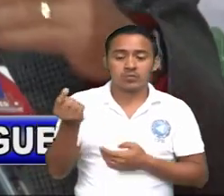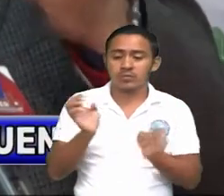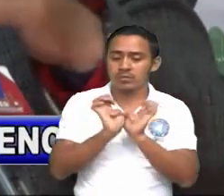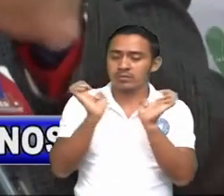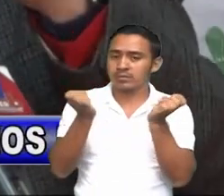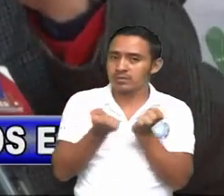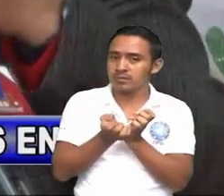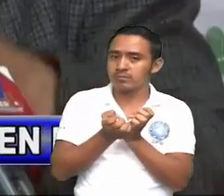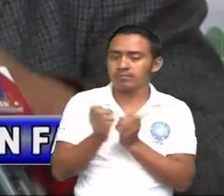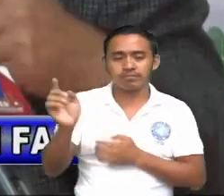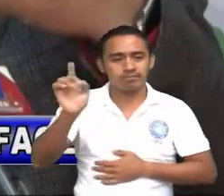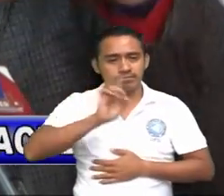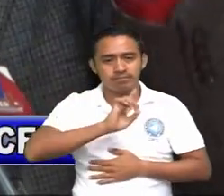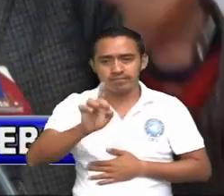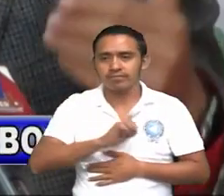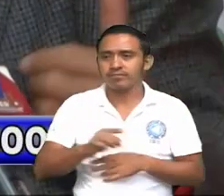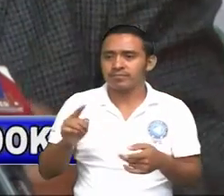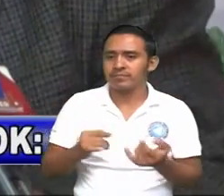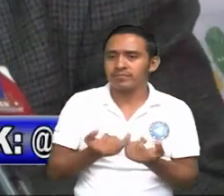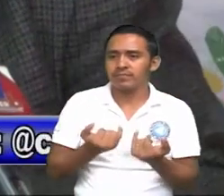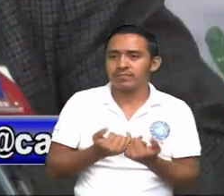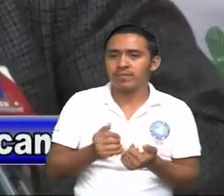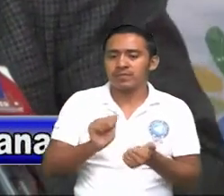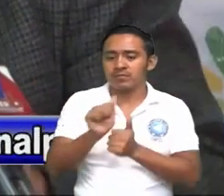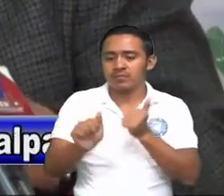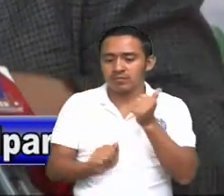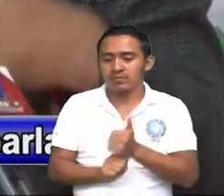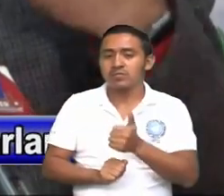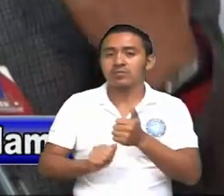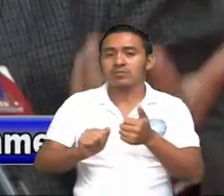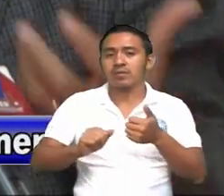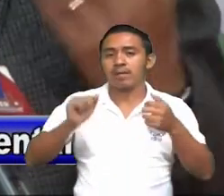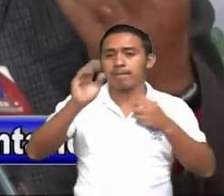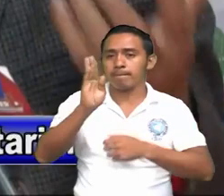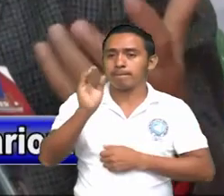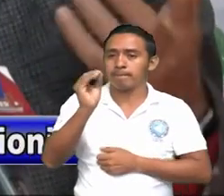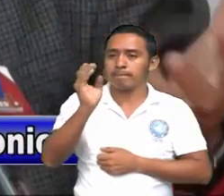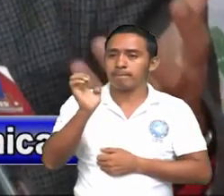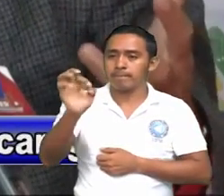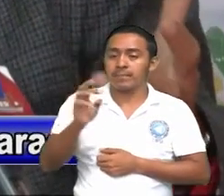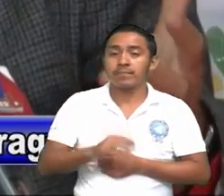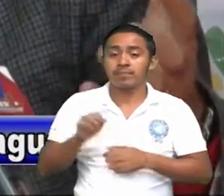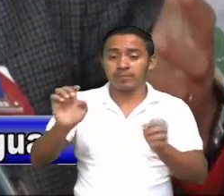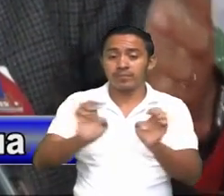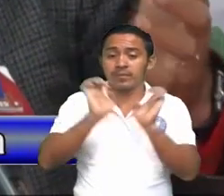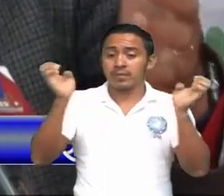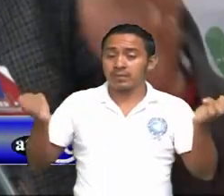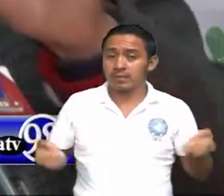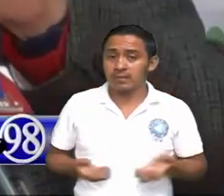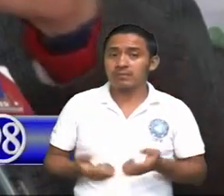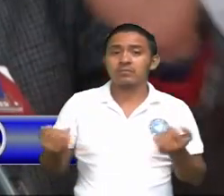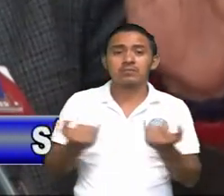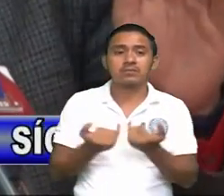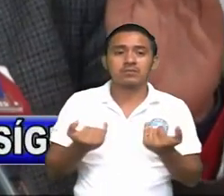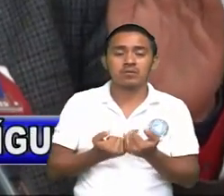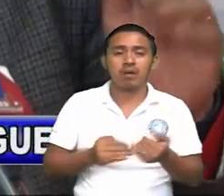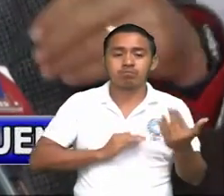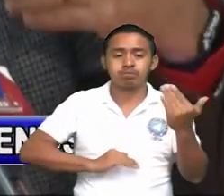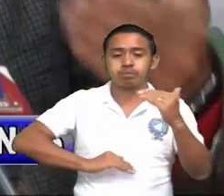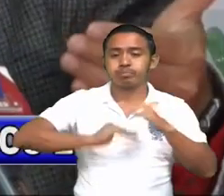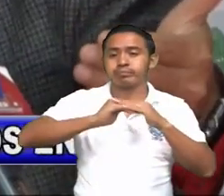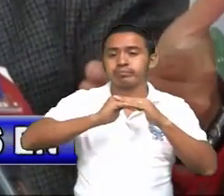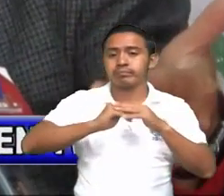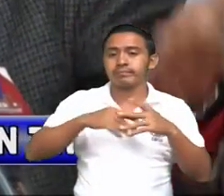pues, que quedó de subcampeón el Boer, ¿no? No solo en el estadio, sino que prácticamente hubo lleno total,